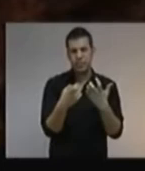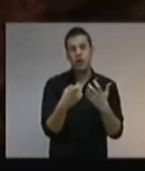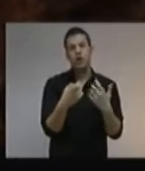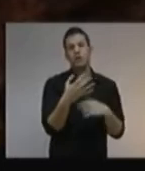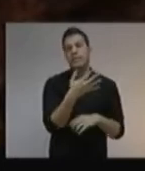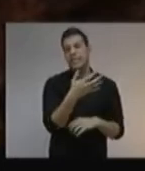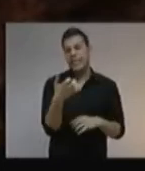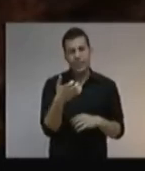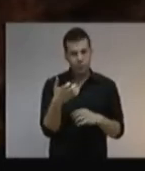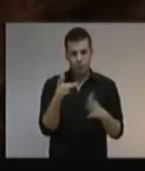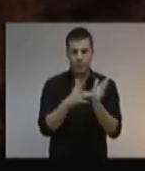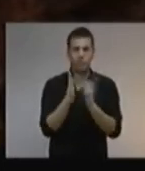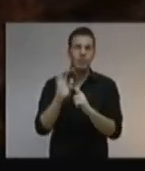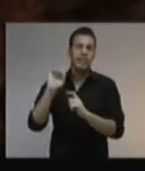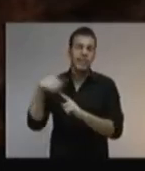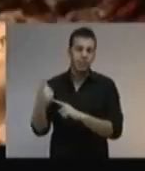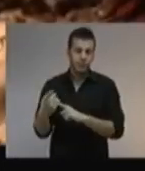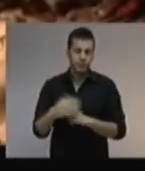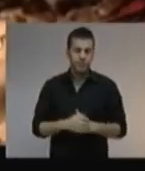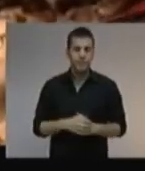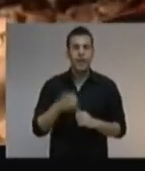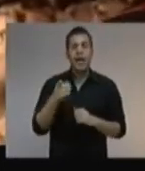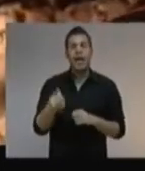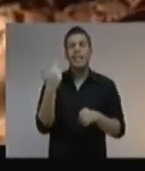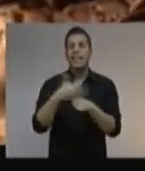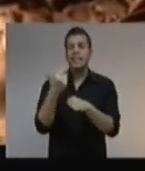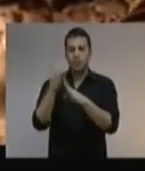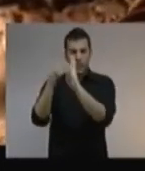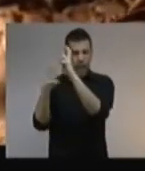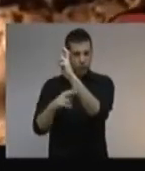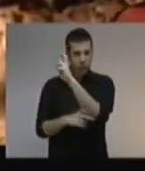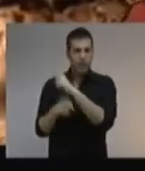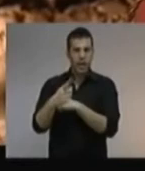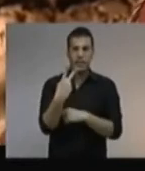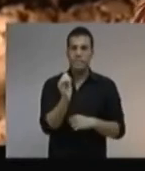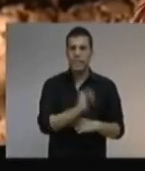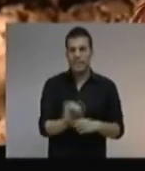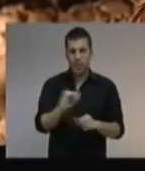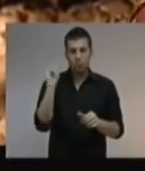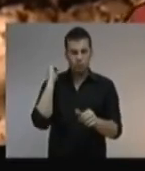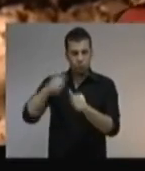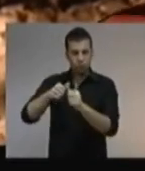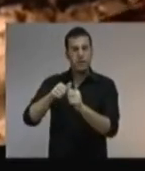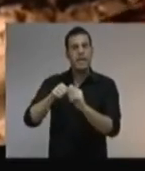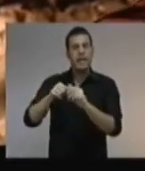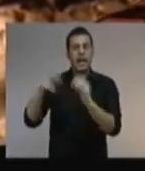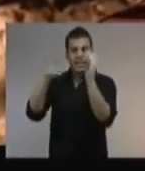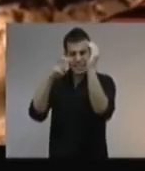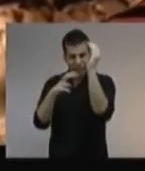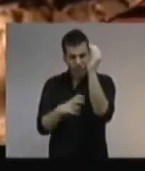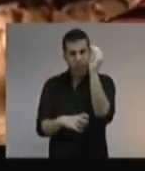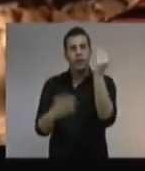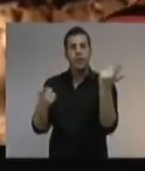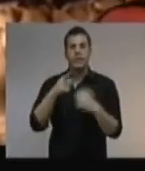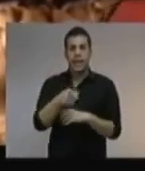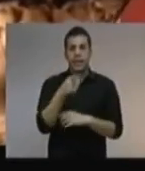año 500 después de Cristo. Estos restos arqueológicos a los que nos referimos llevan más de 20 años siendo excavados, sin embargo hace cosa de un año y medio que